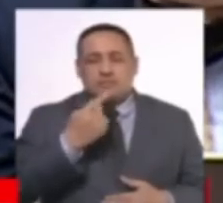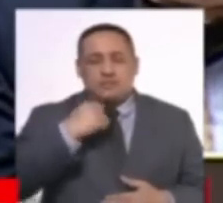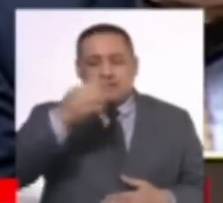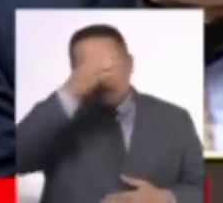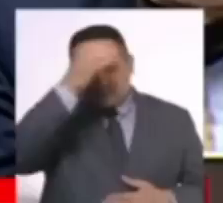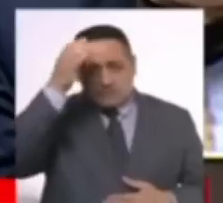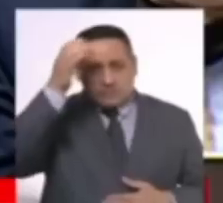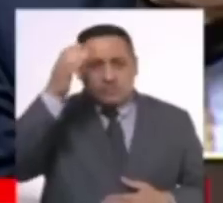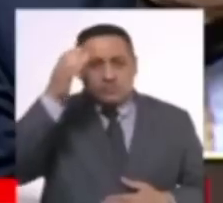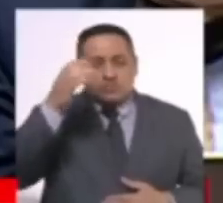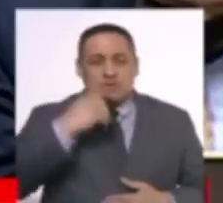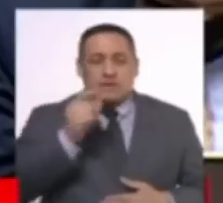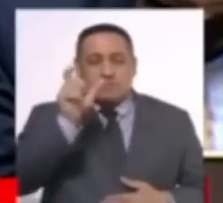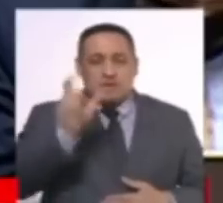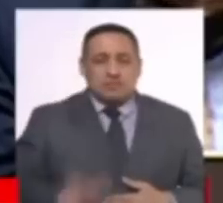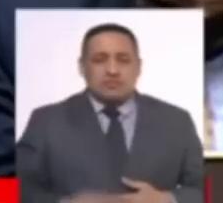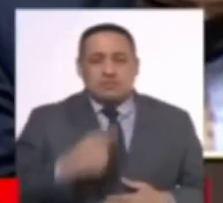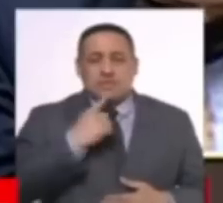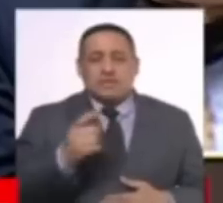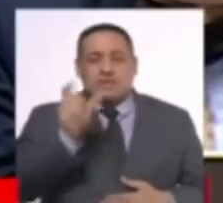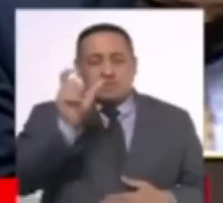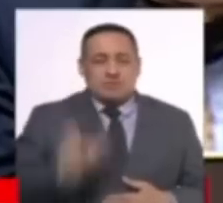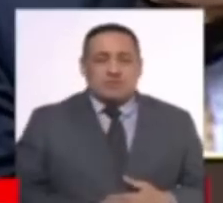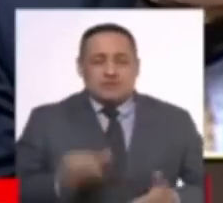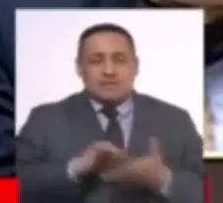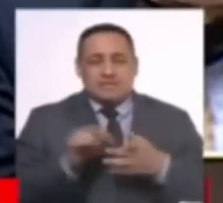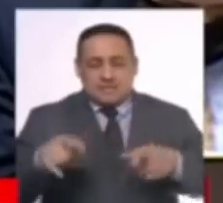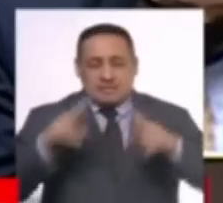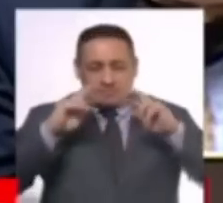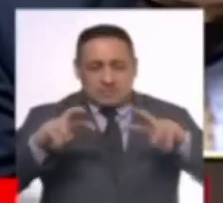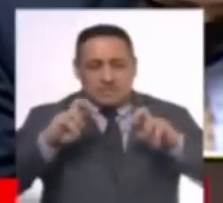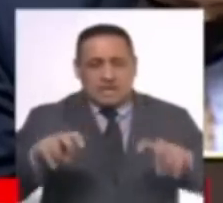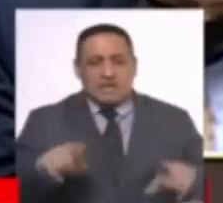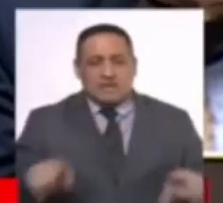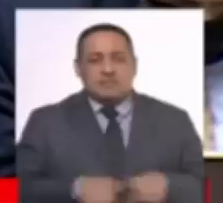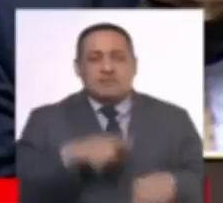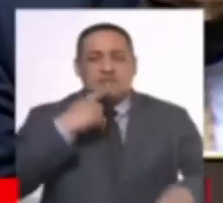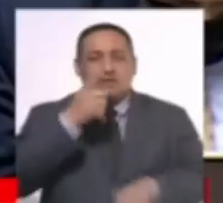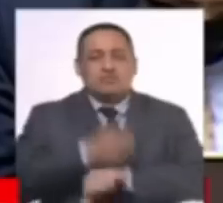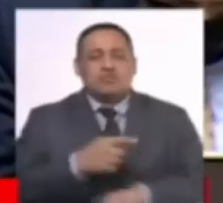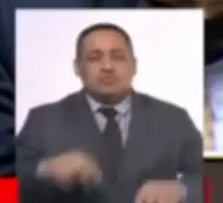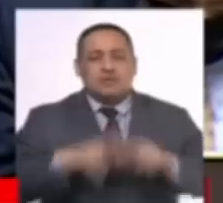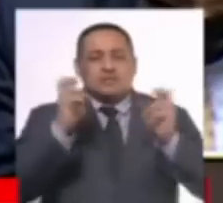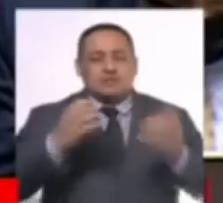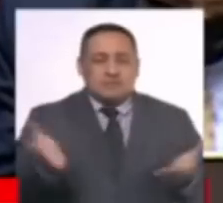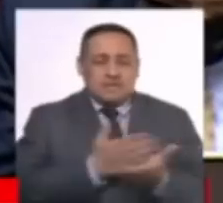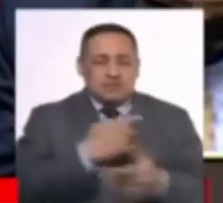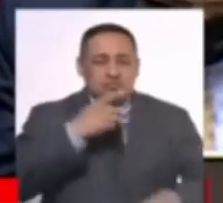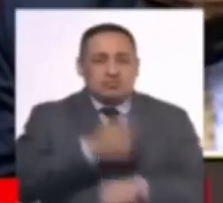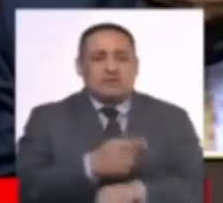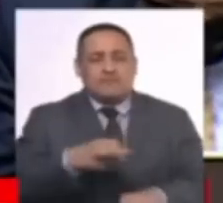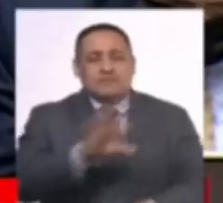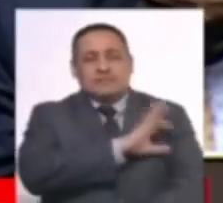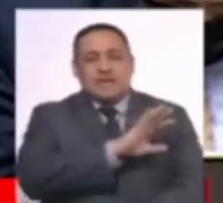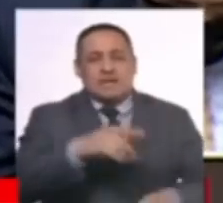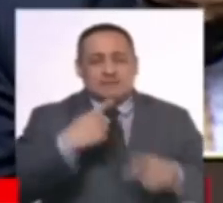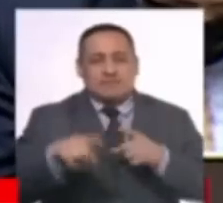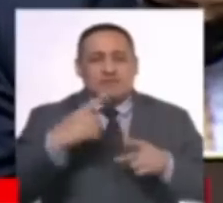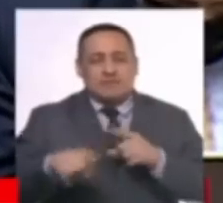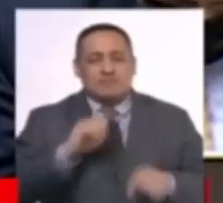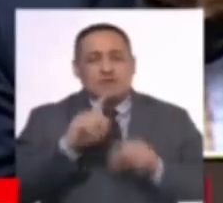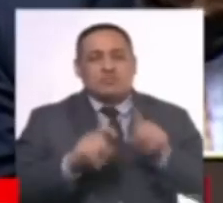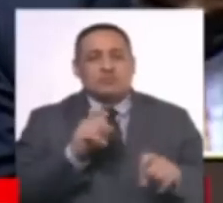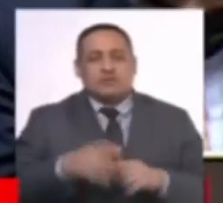Pedro Castillo, que es la persona que está siendo investigada, las carpetas fiscales, los